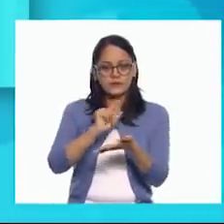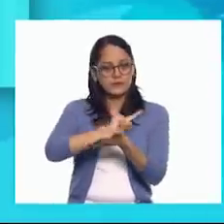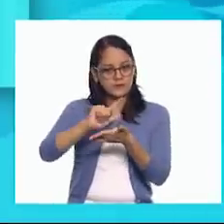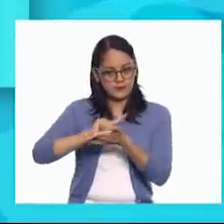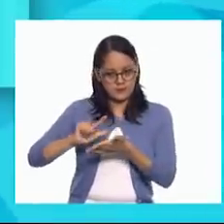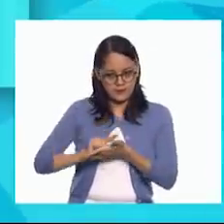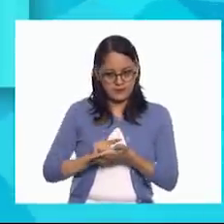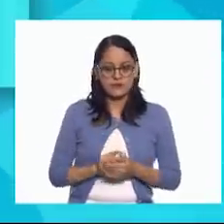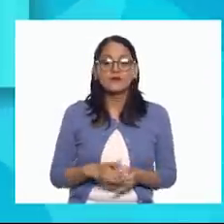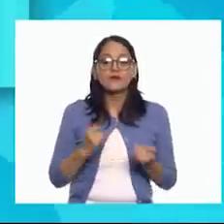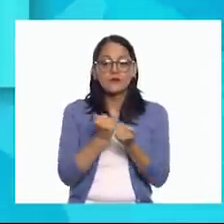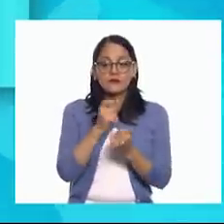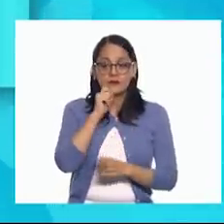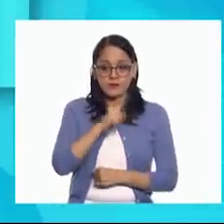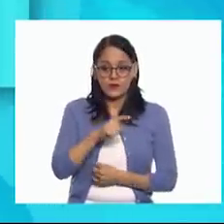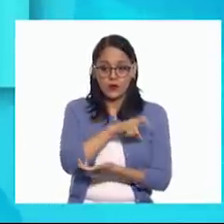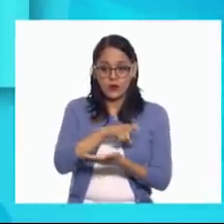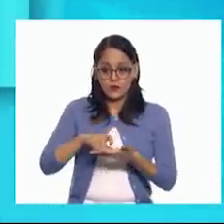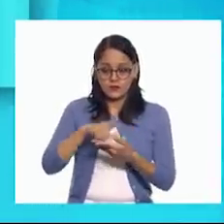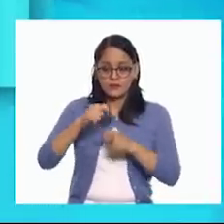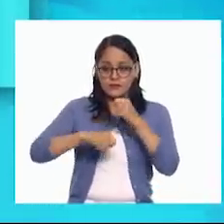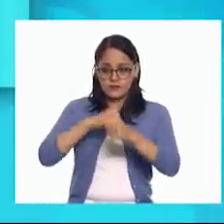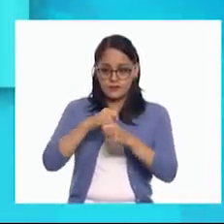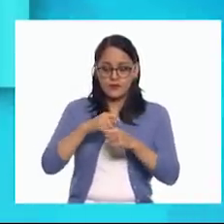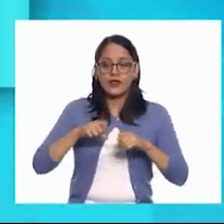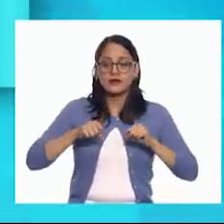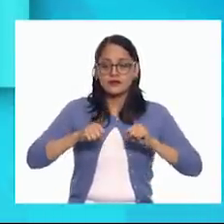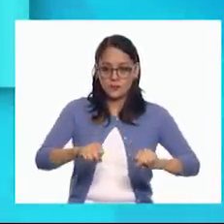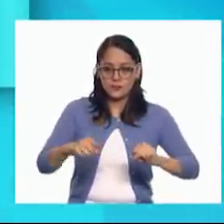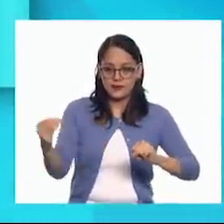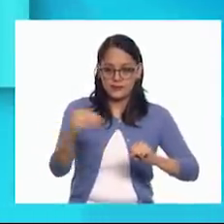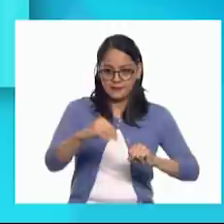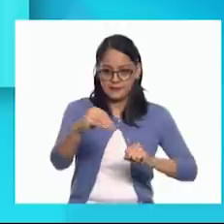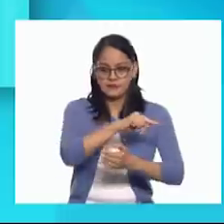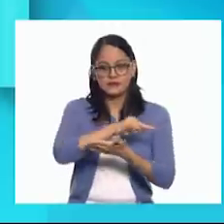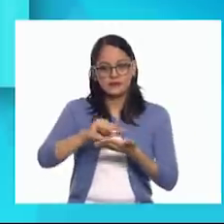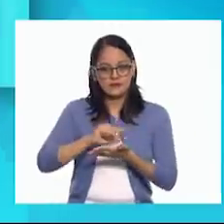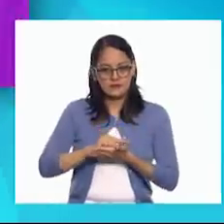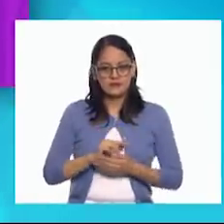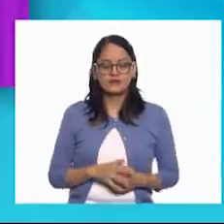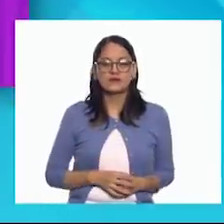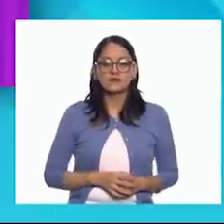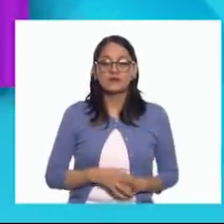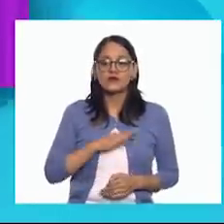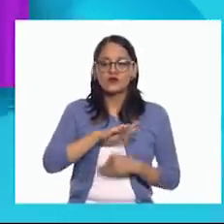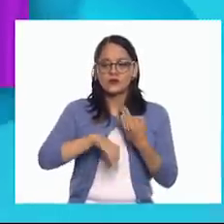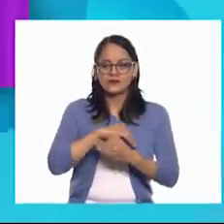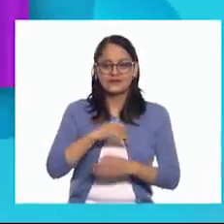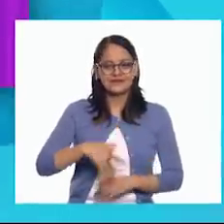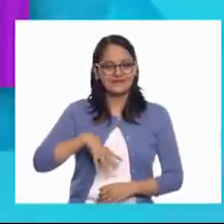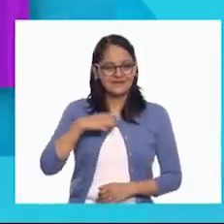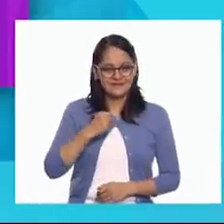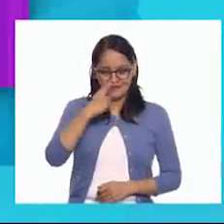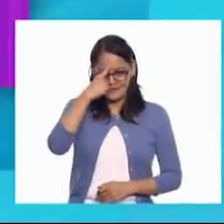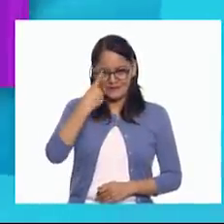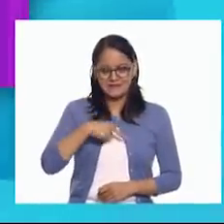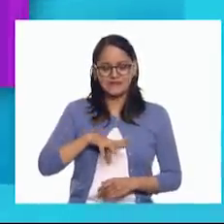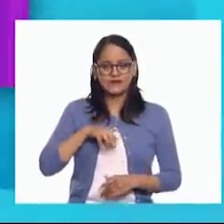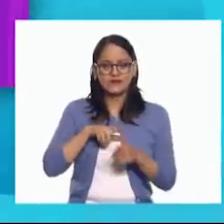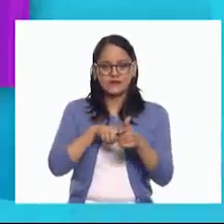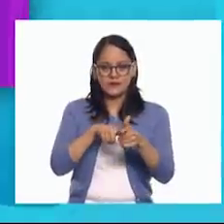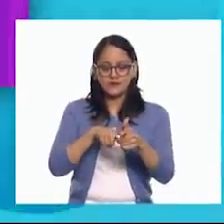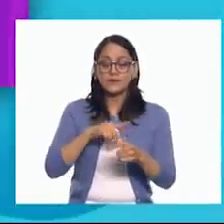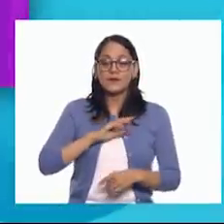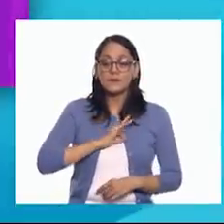más utilizas. También las cosas que compres en la tienda o en el supermercado. Sigamos luchando juntos contra este